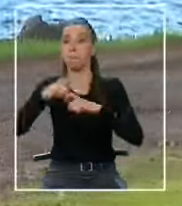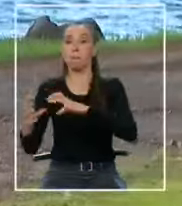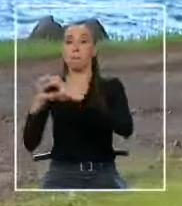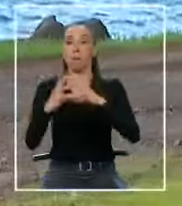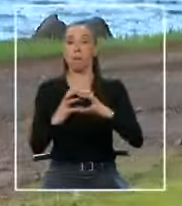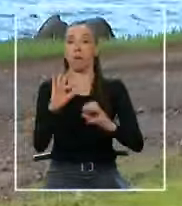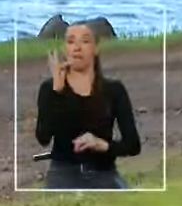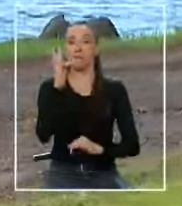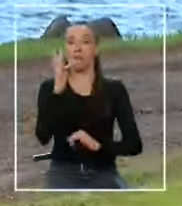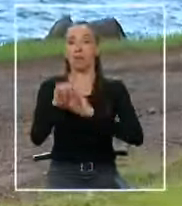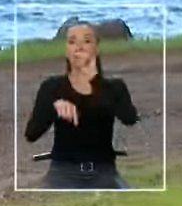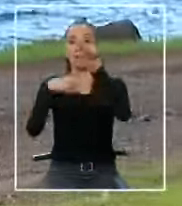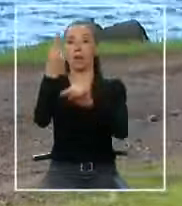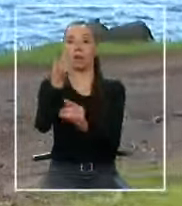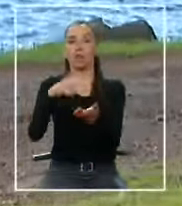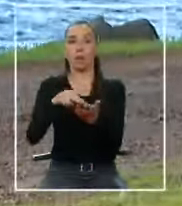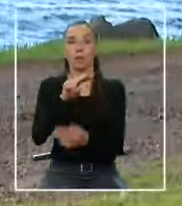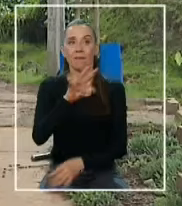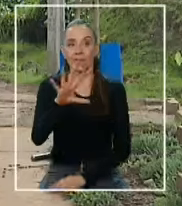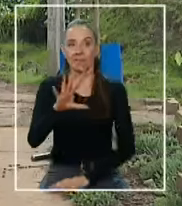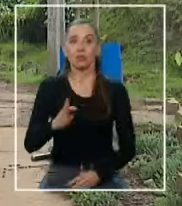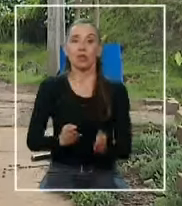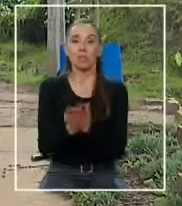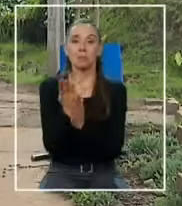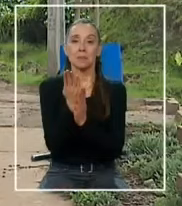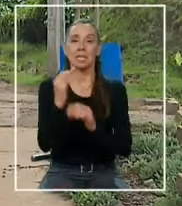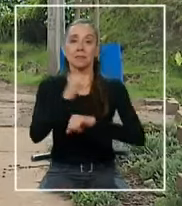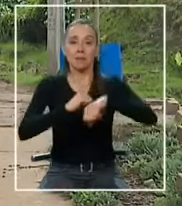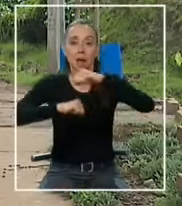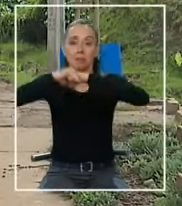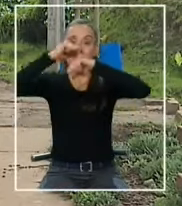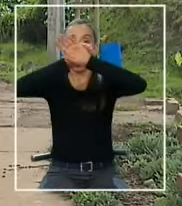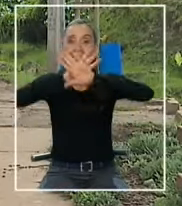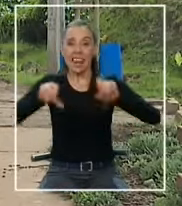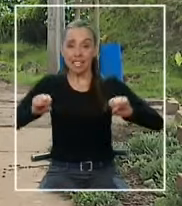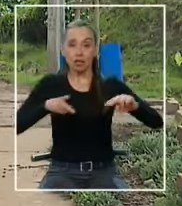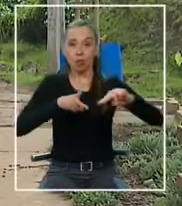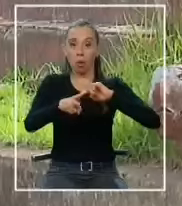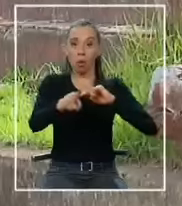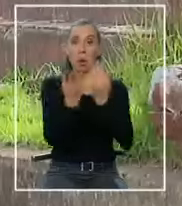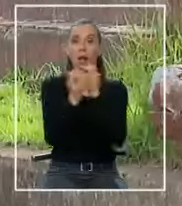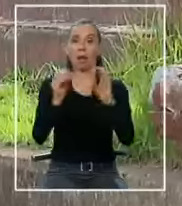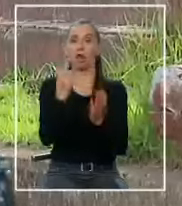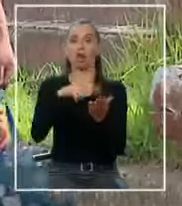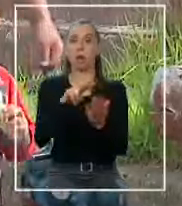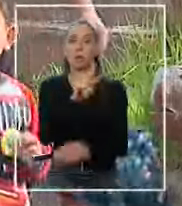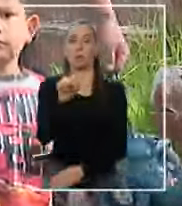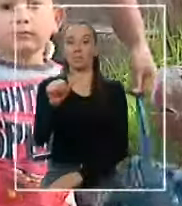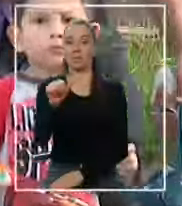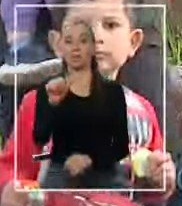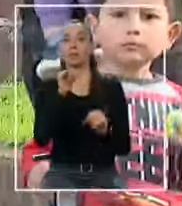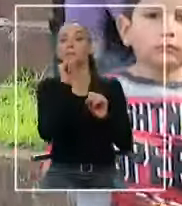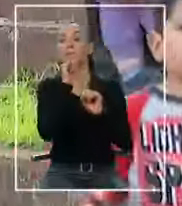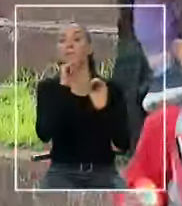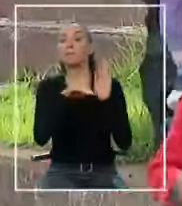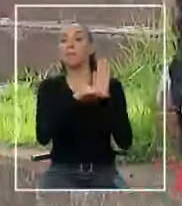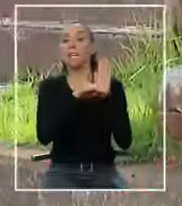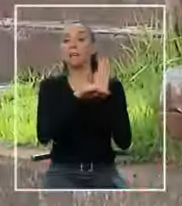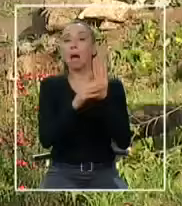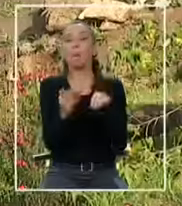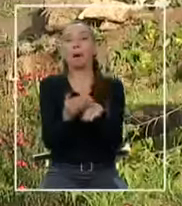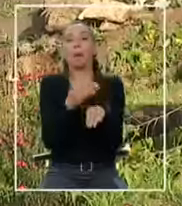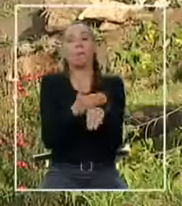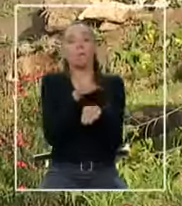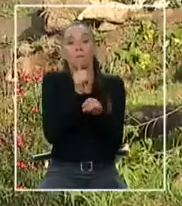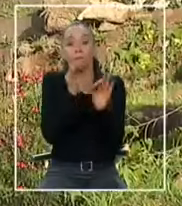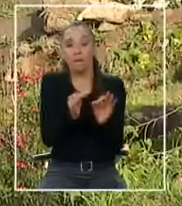en febrero de 2025 para iniciar las clases en 2026. Sin embargo, todo aún está en una etapa